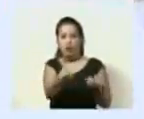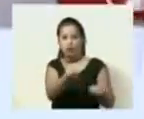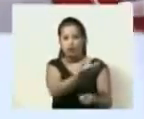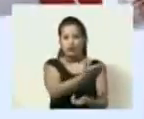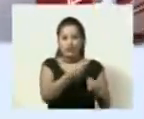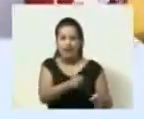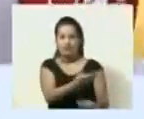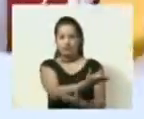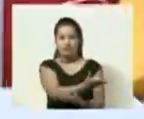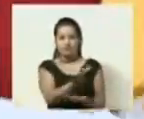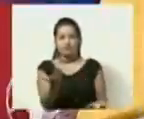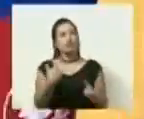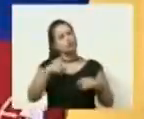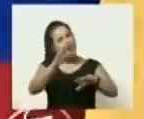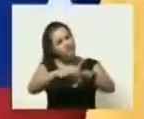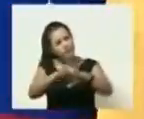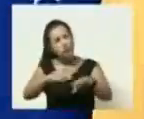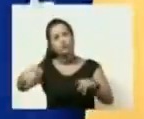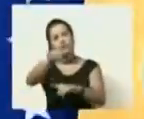Ese es mi llamado,